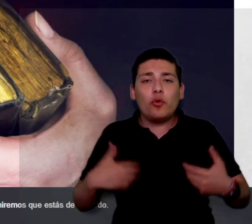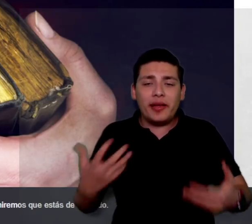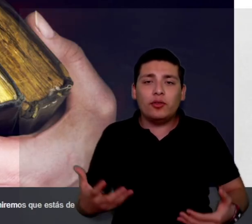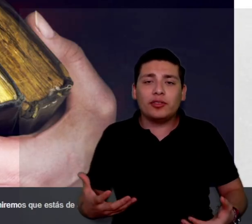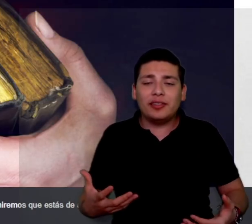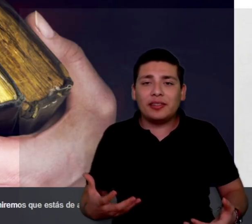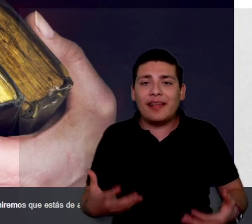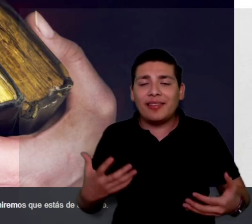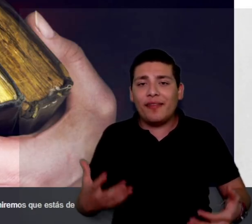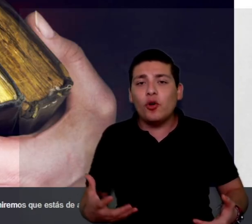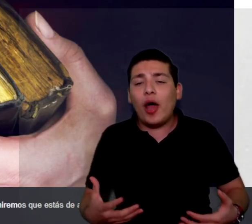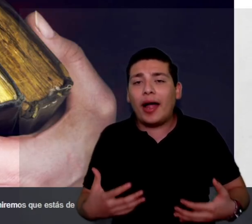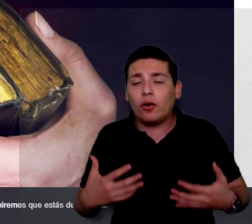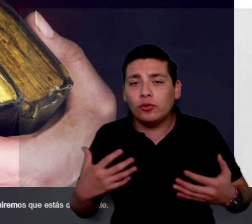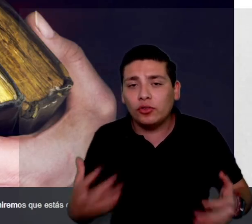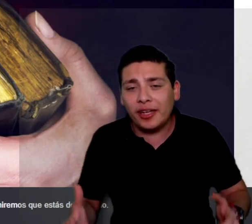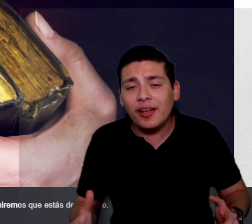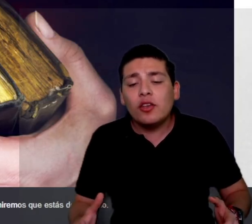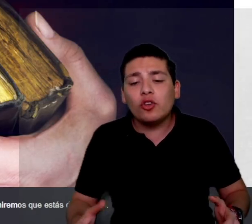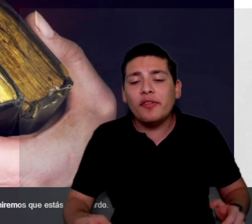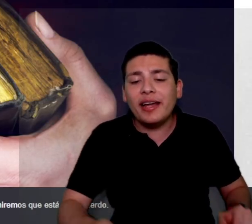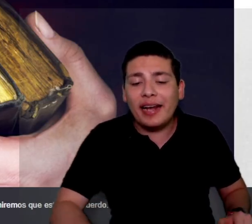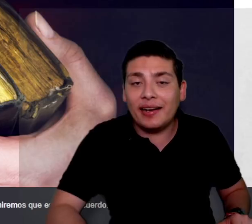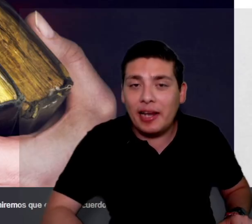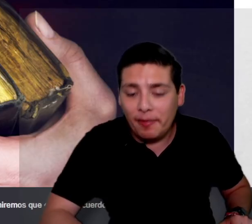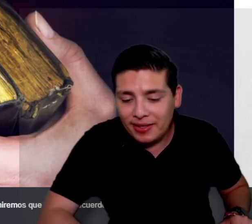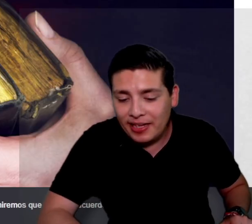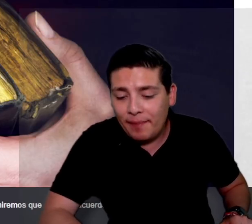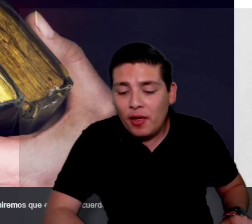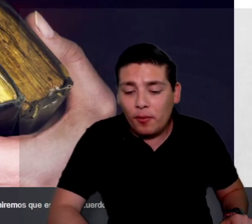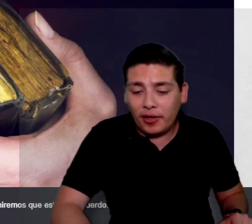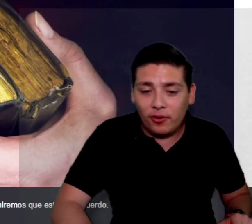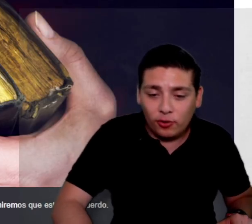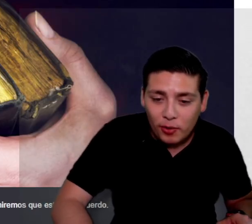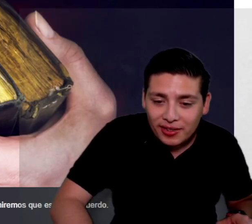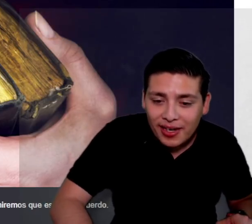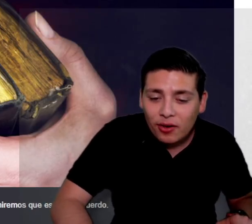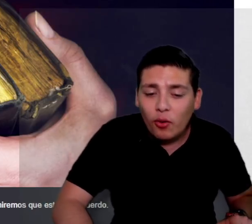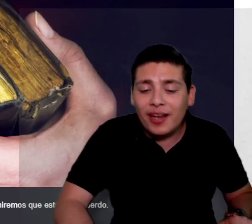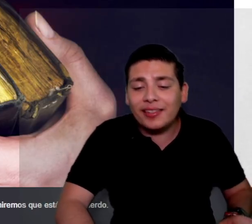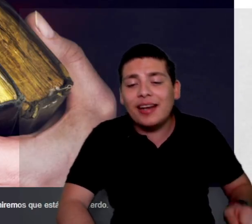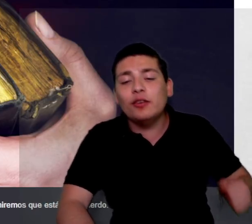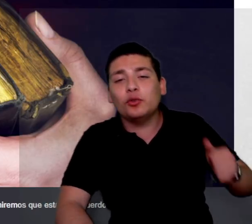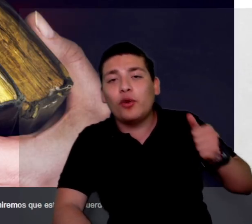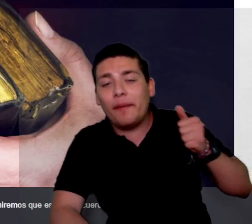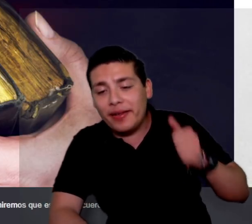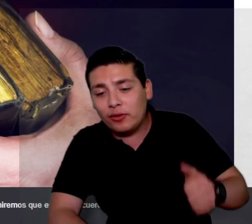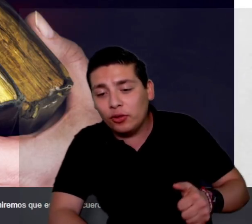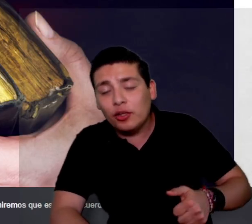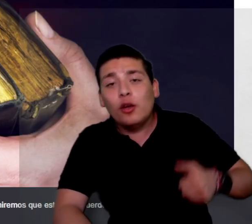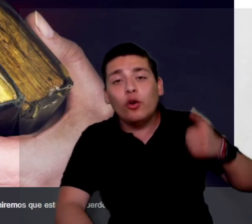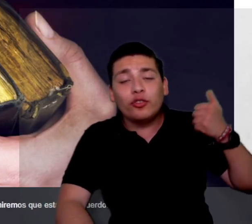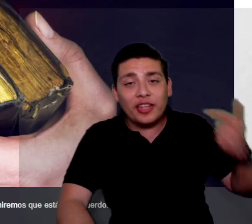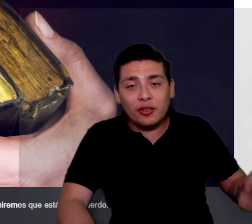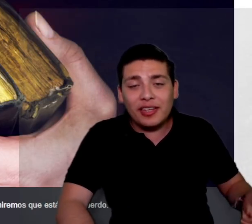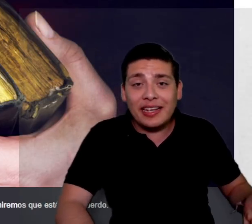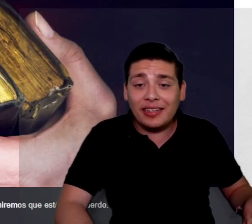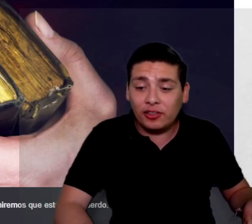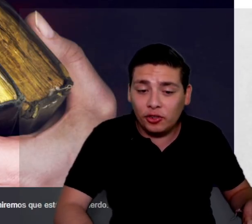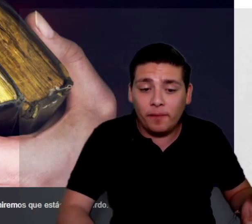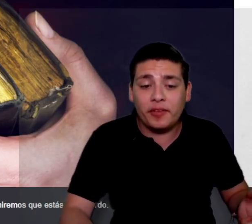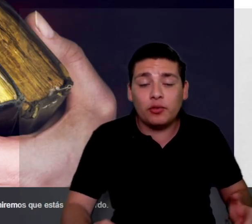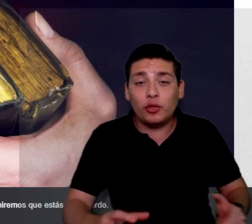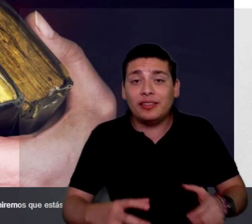los documentos que se están dando a conocer son de gran relevancia, porque nos muestran cuáles eran los juramentos, los ritos